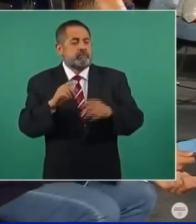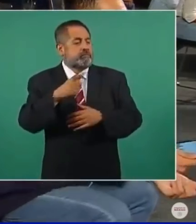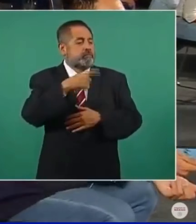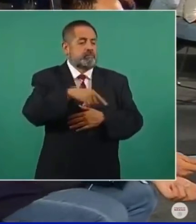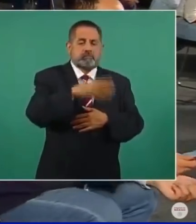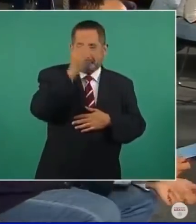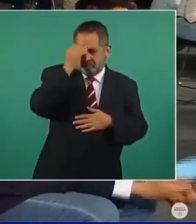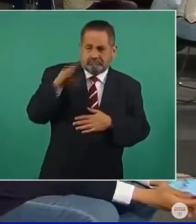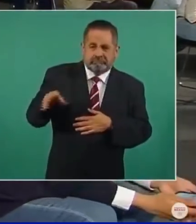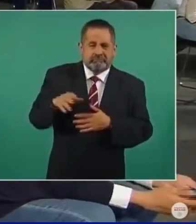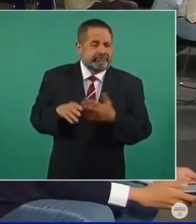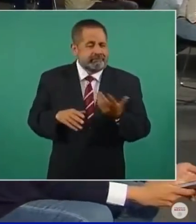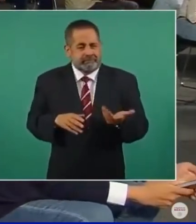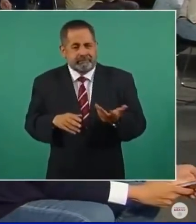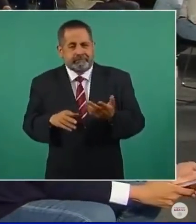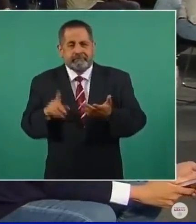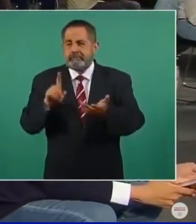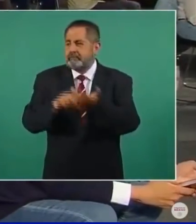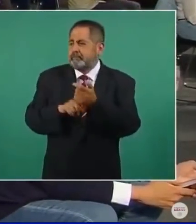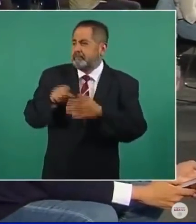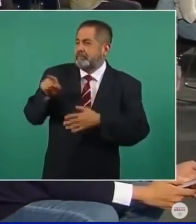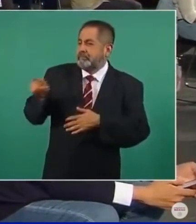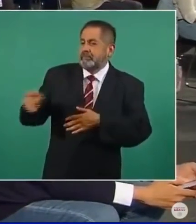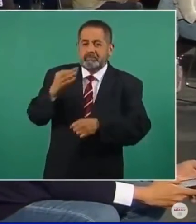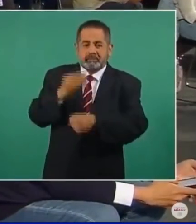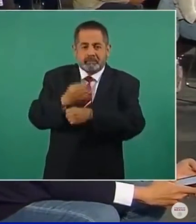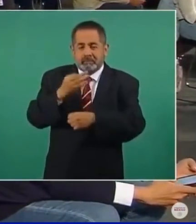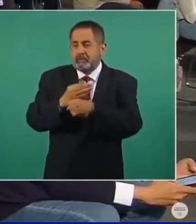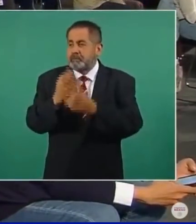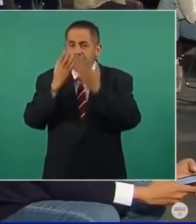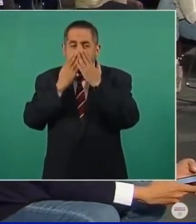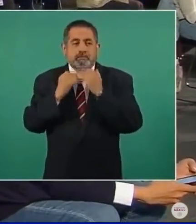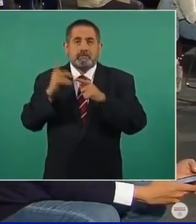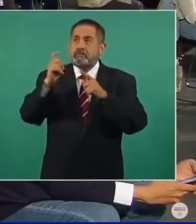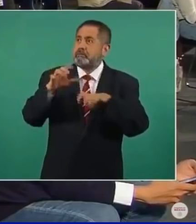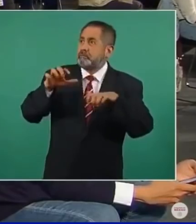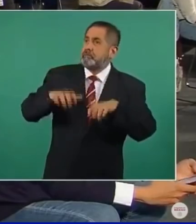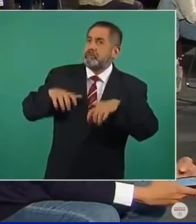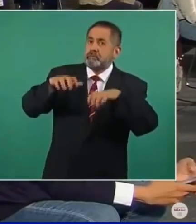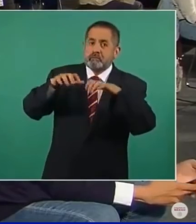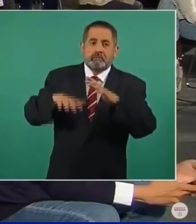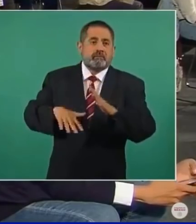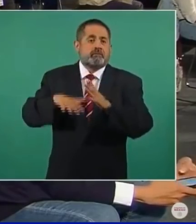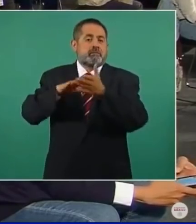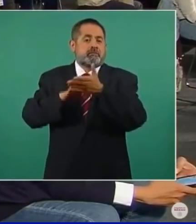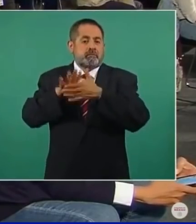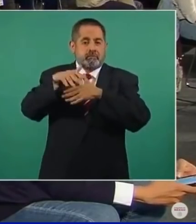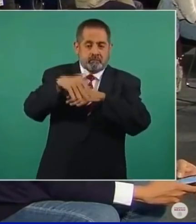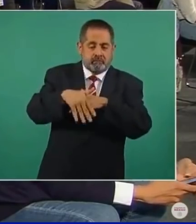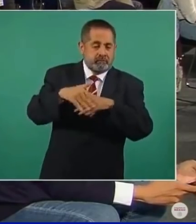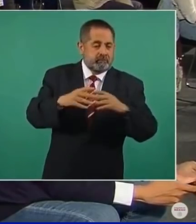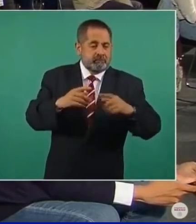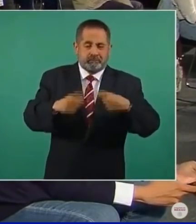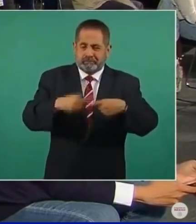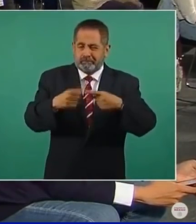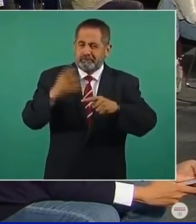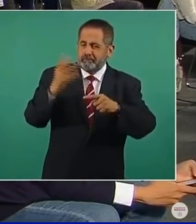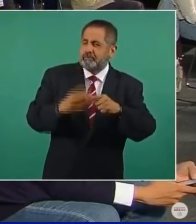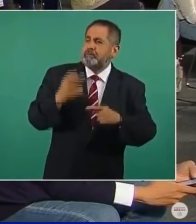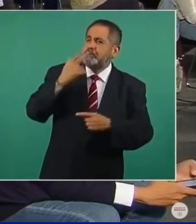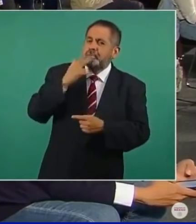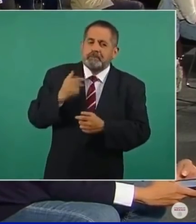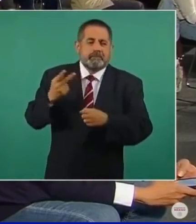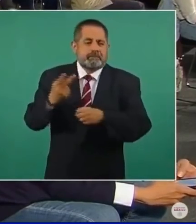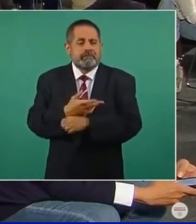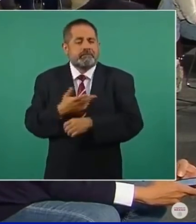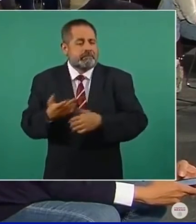porque dicen, es que estamos en secas, es que si no llueve no funciona las